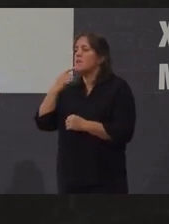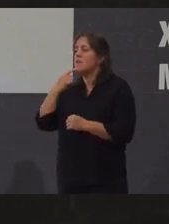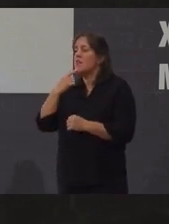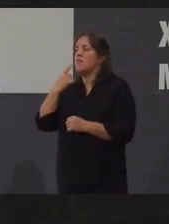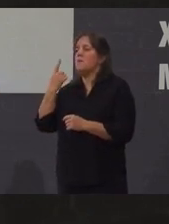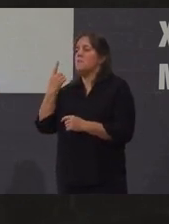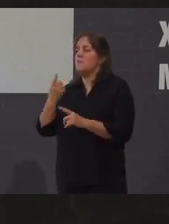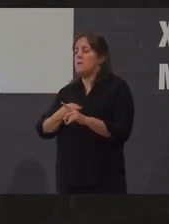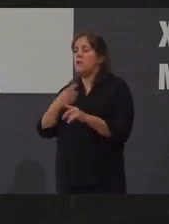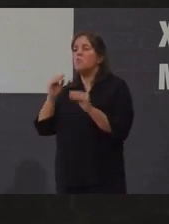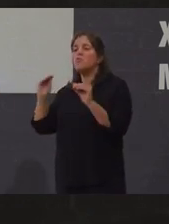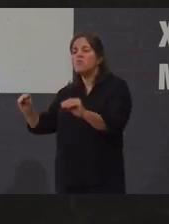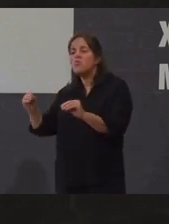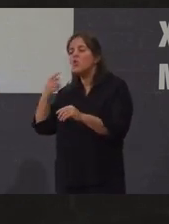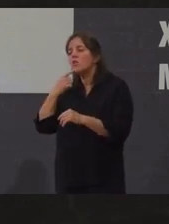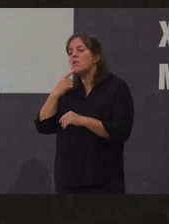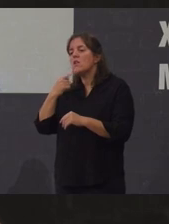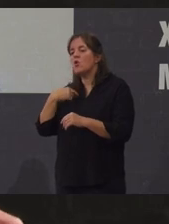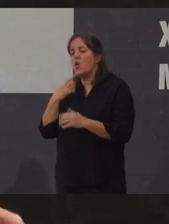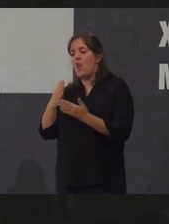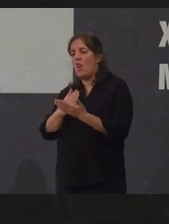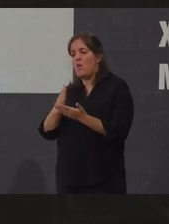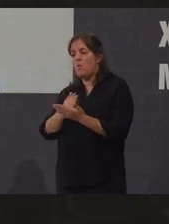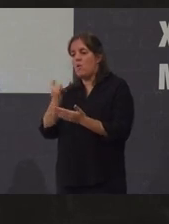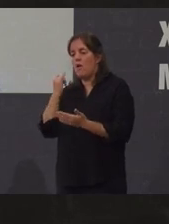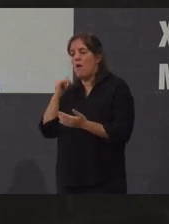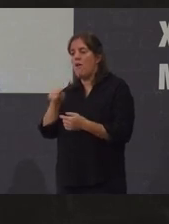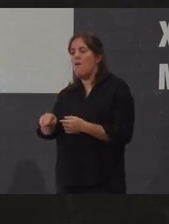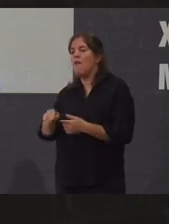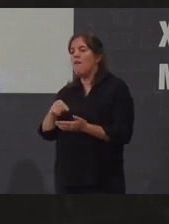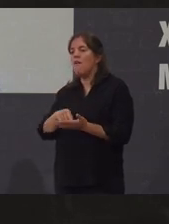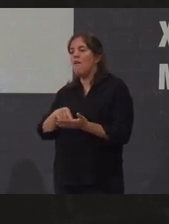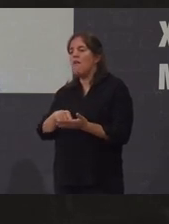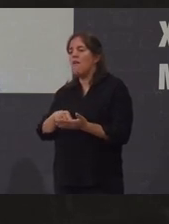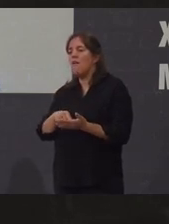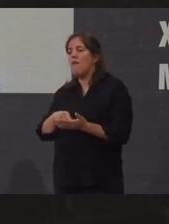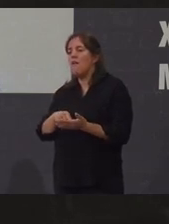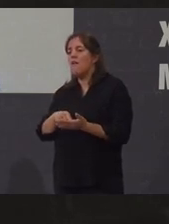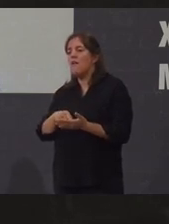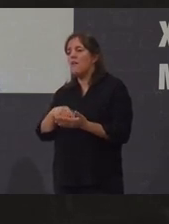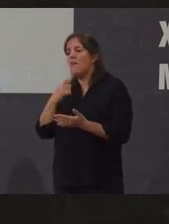dixo nun libro que teño eu, estaría denunciado, señor,